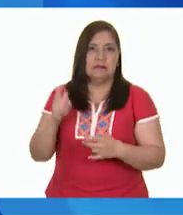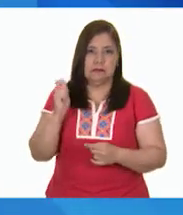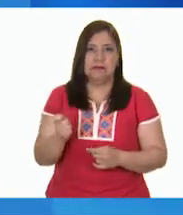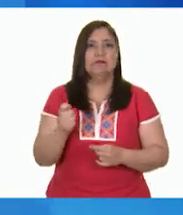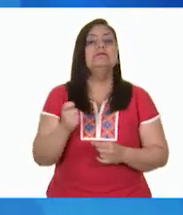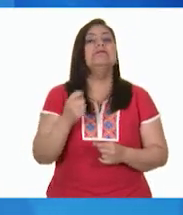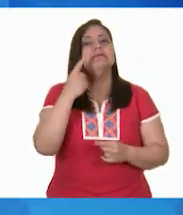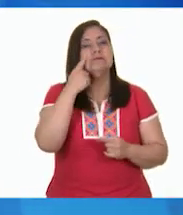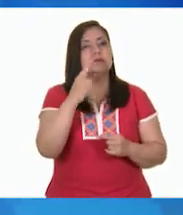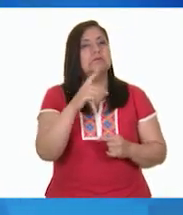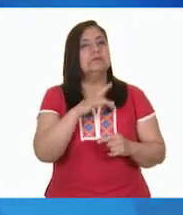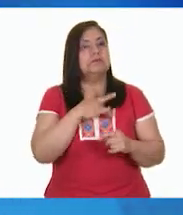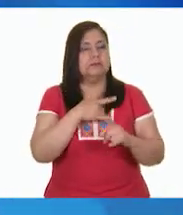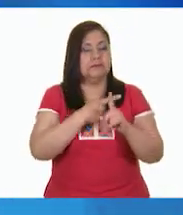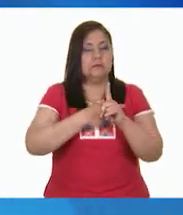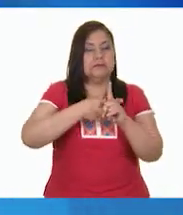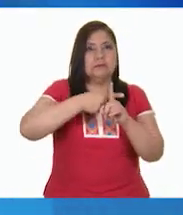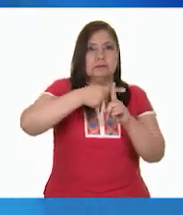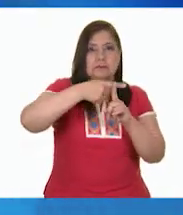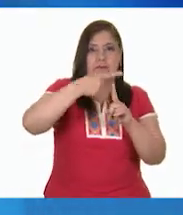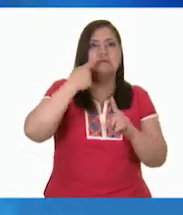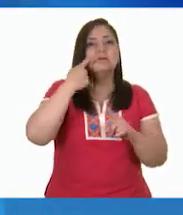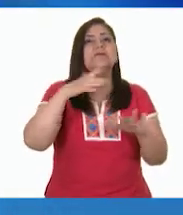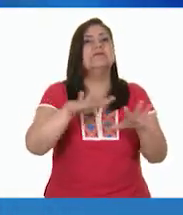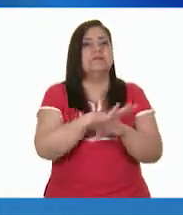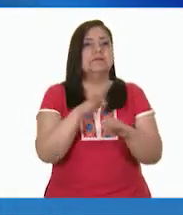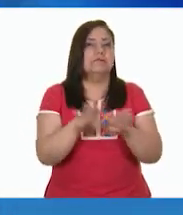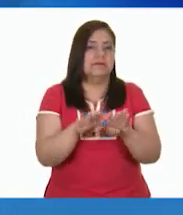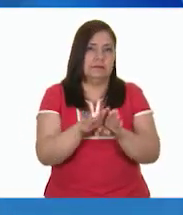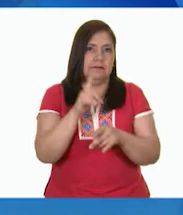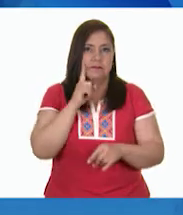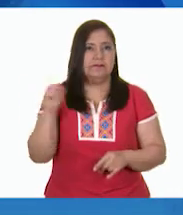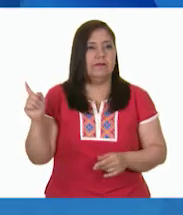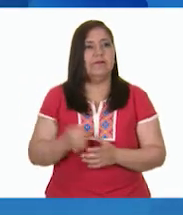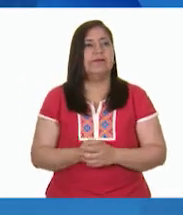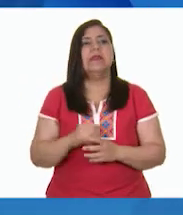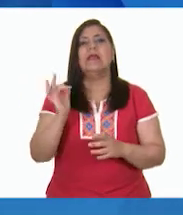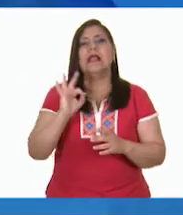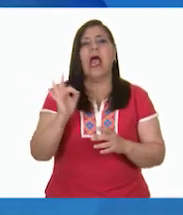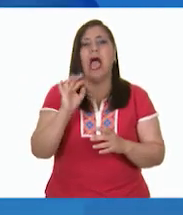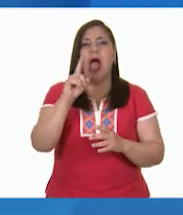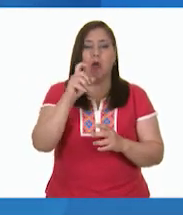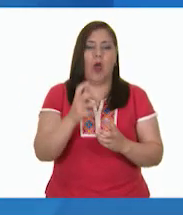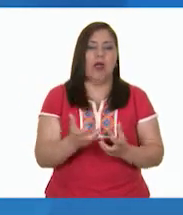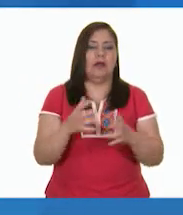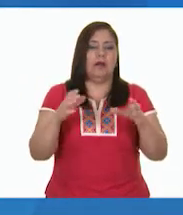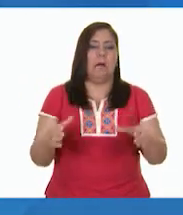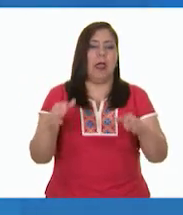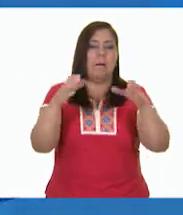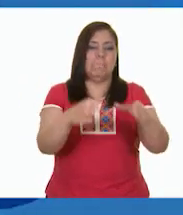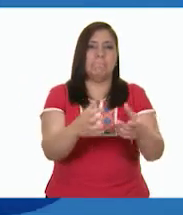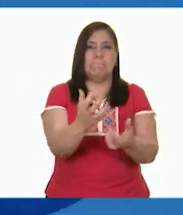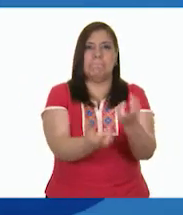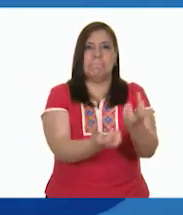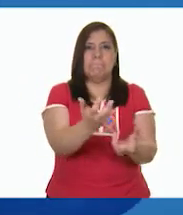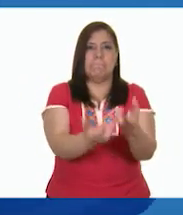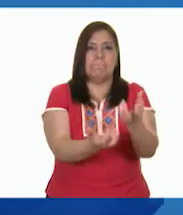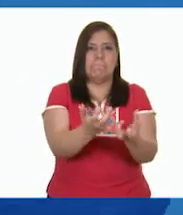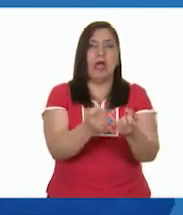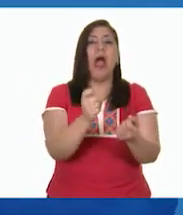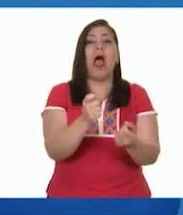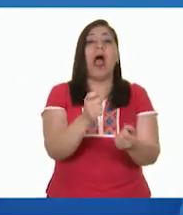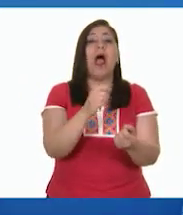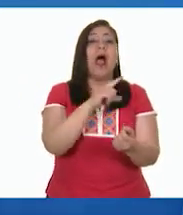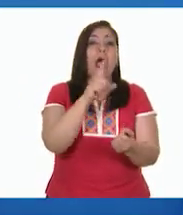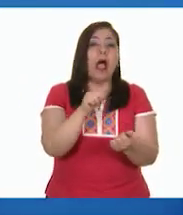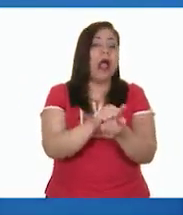la temperatura para ver el siguiente cambio de estado. Por ejemplo, si ponemos el agua en una estufa, lo que vamos a ver es que ahora sí las